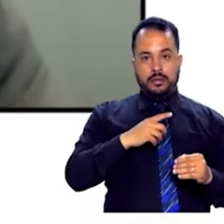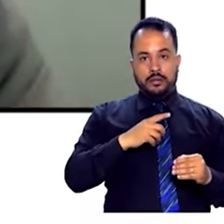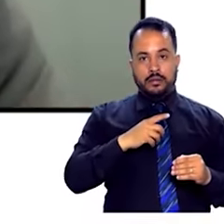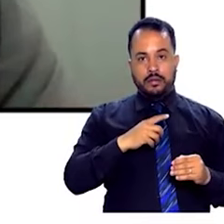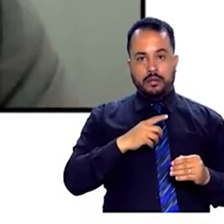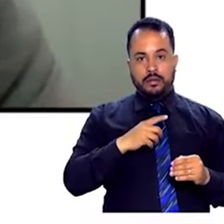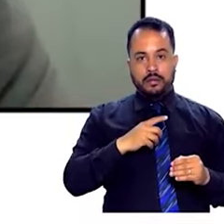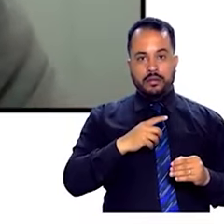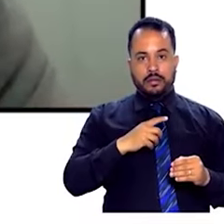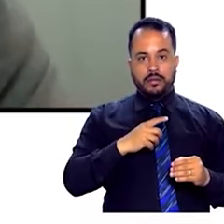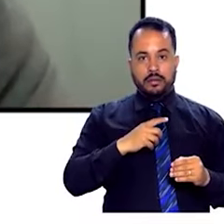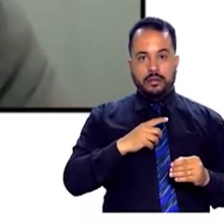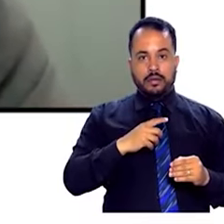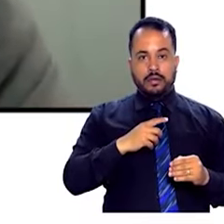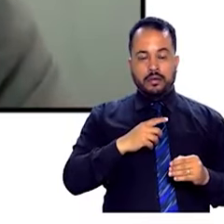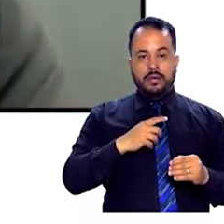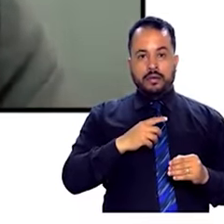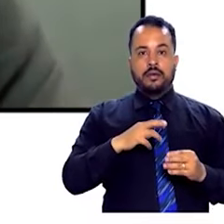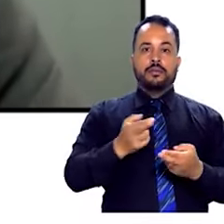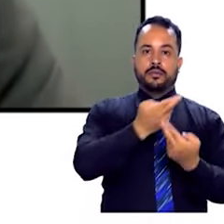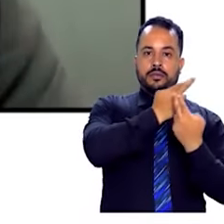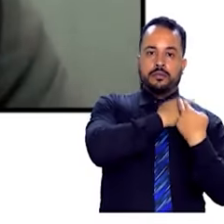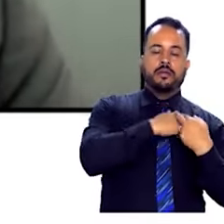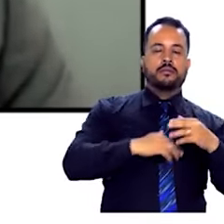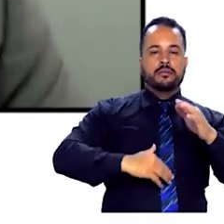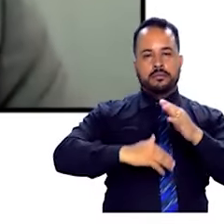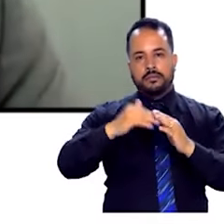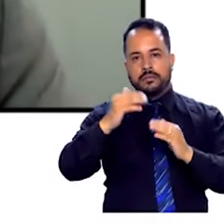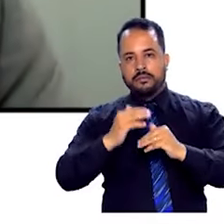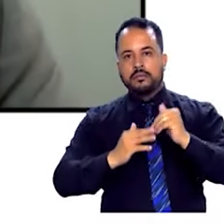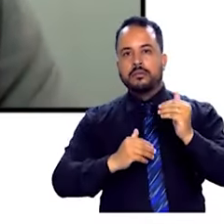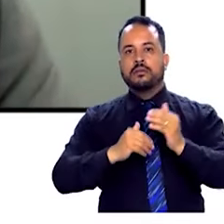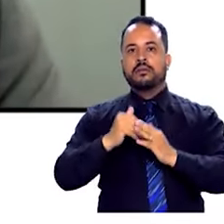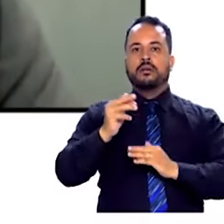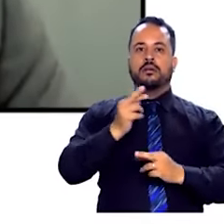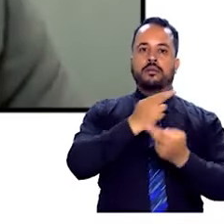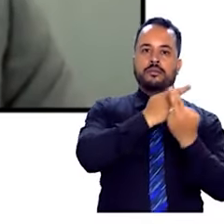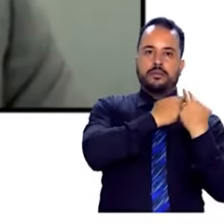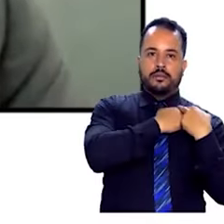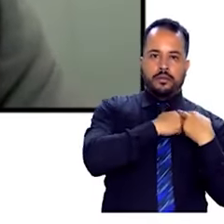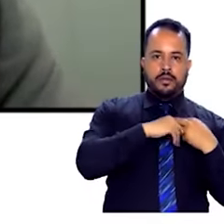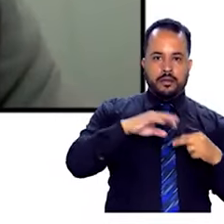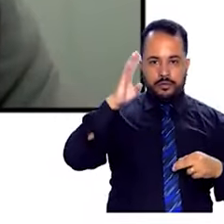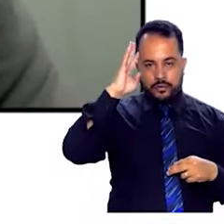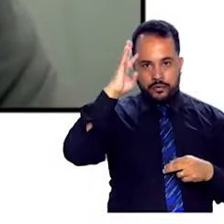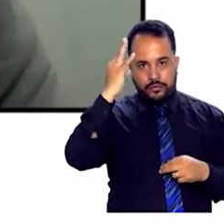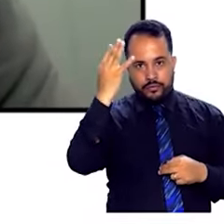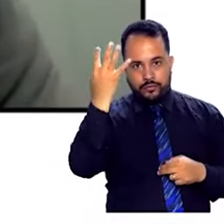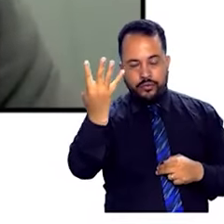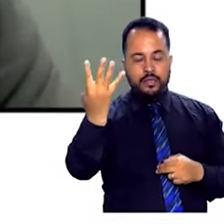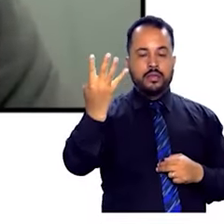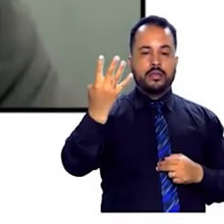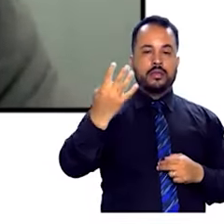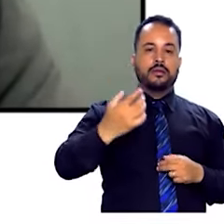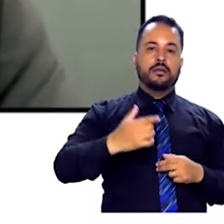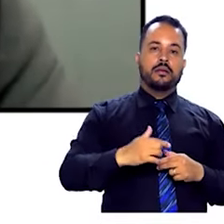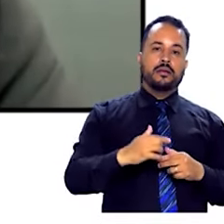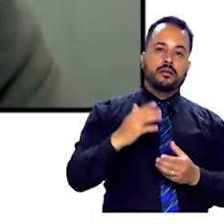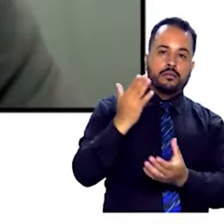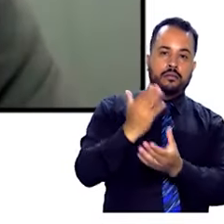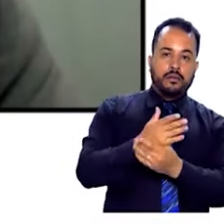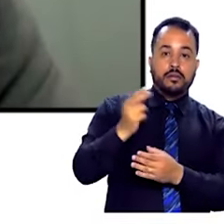convencional Barber jurisprudencia la corte interamericana derechos humanos es unaes tambi